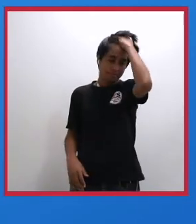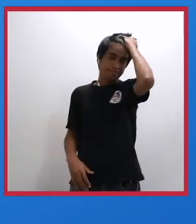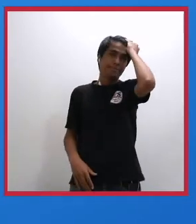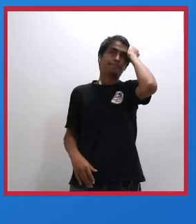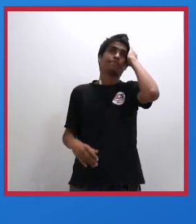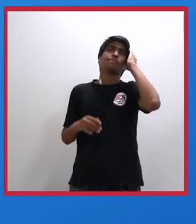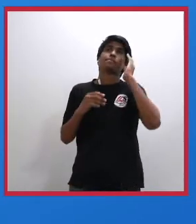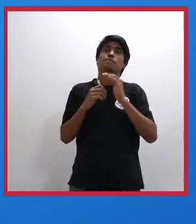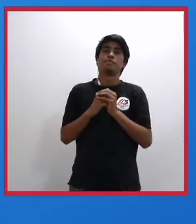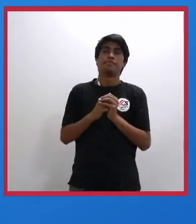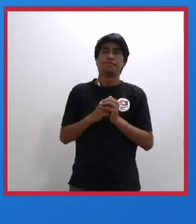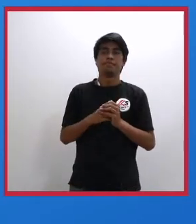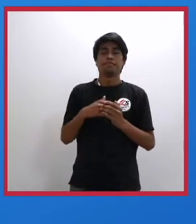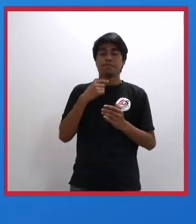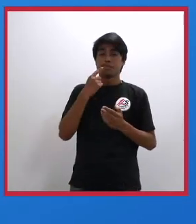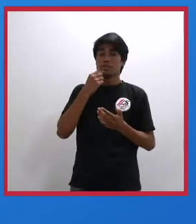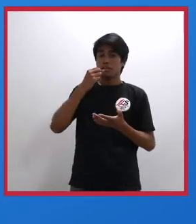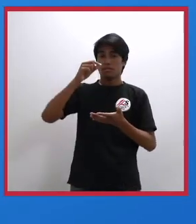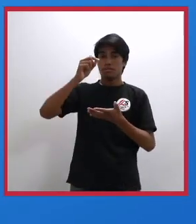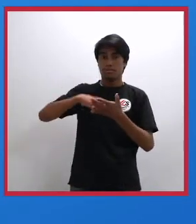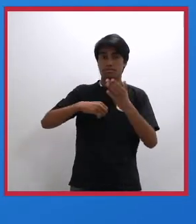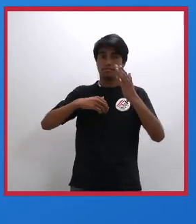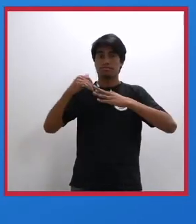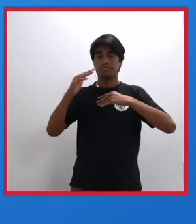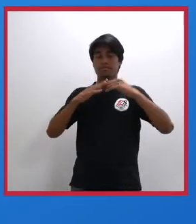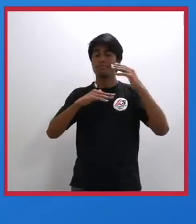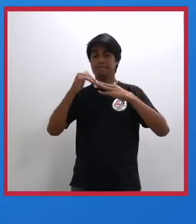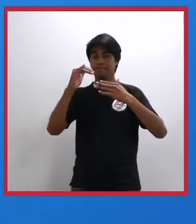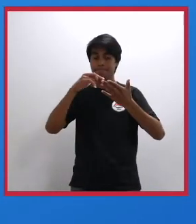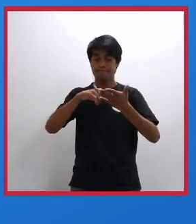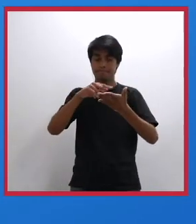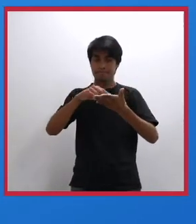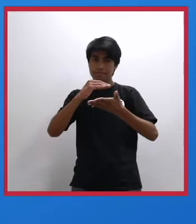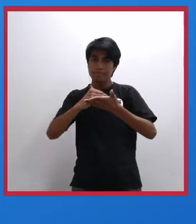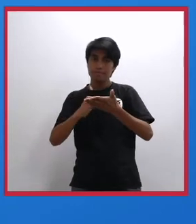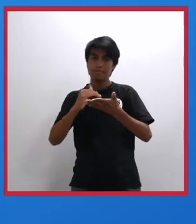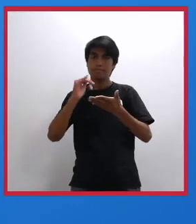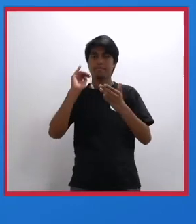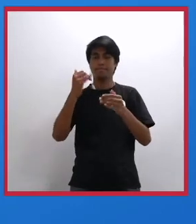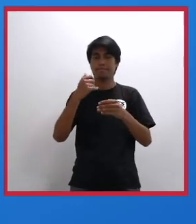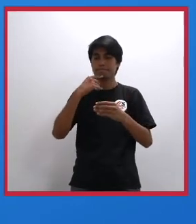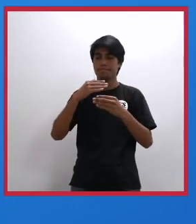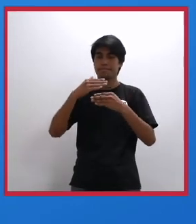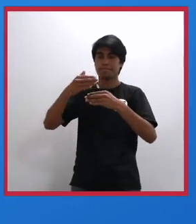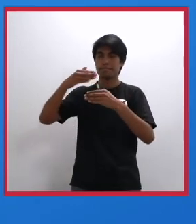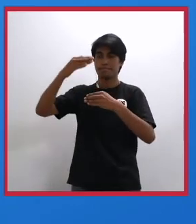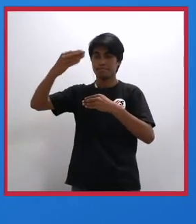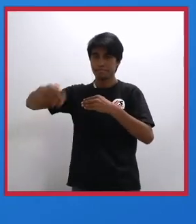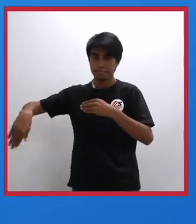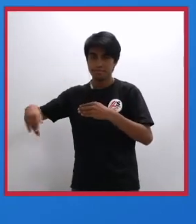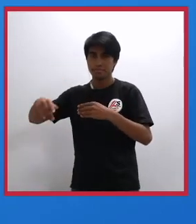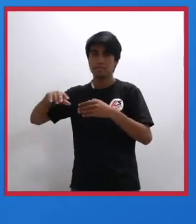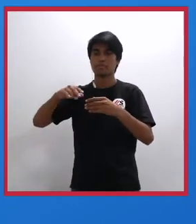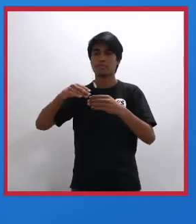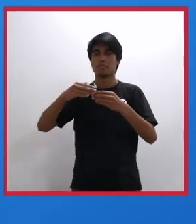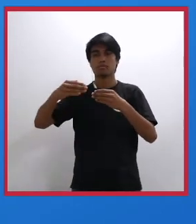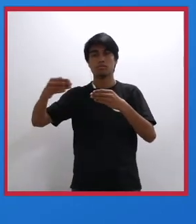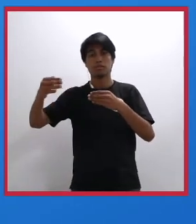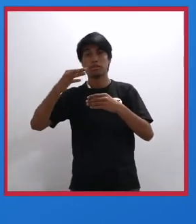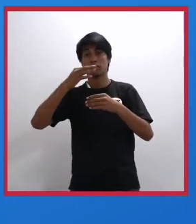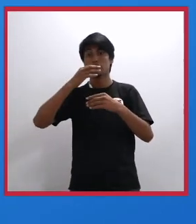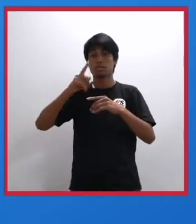de obra se contemplan los plazos considerando los periodos de